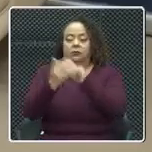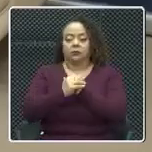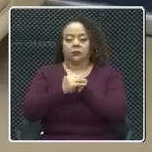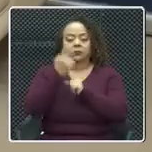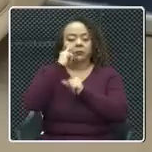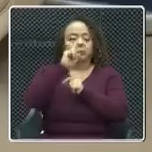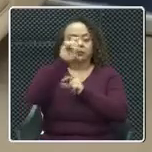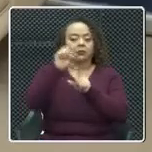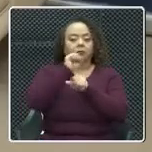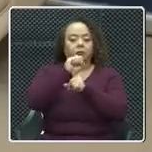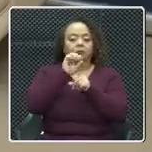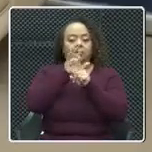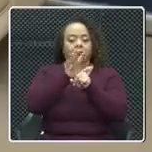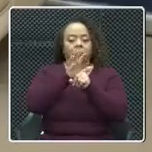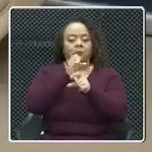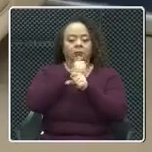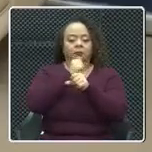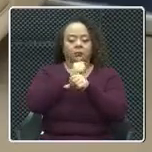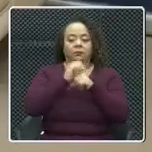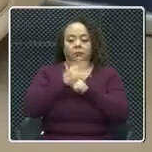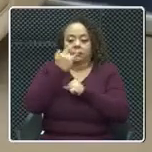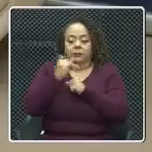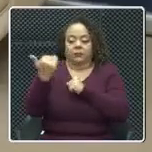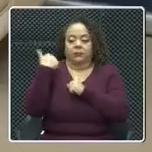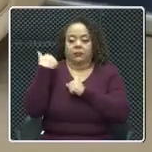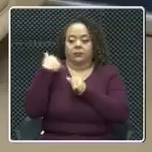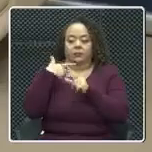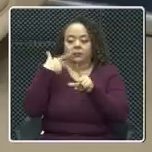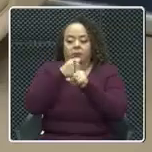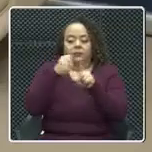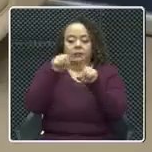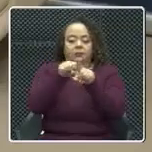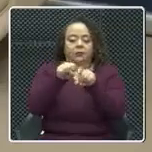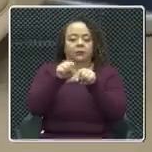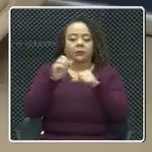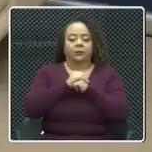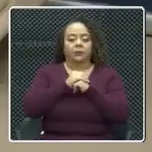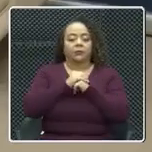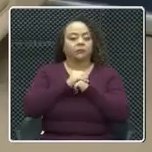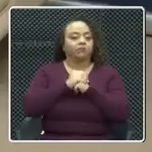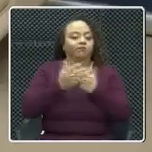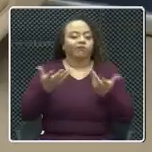por una situación de hostigamiento laboral, si el aviso de accidente, por ejemplo, es